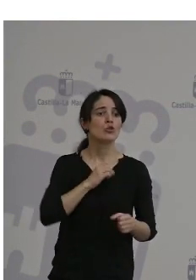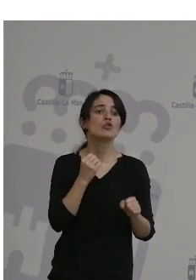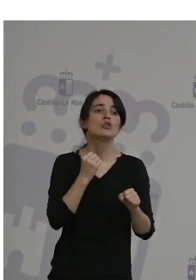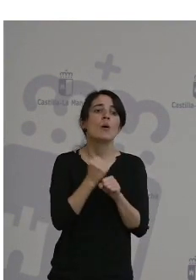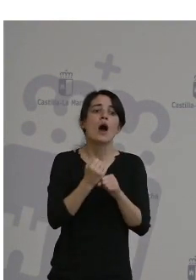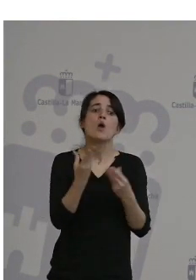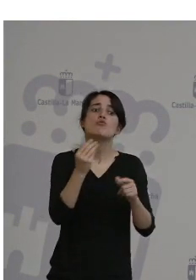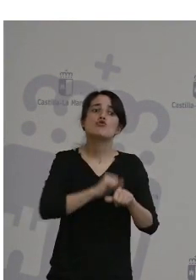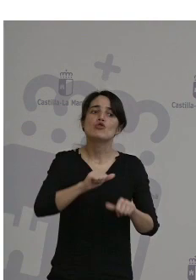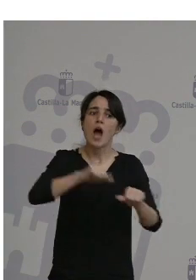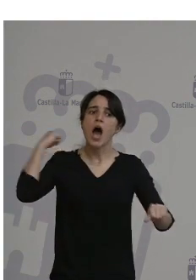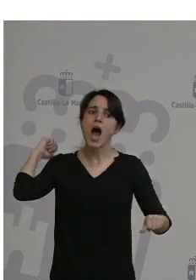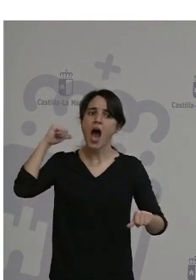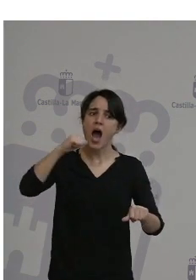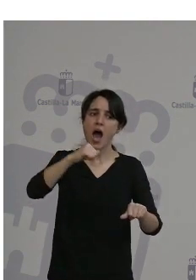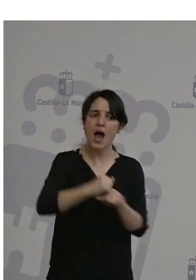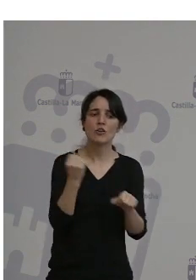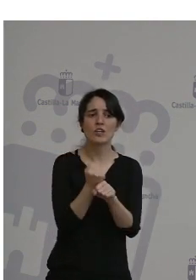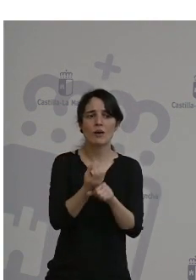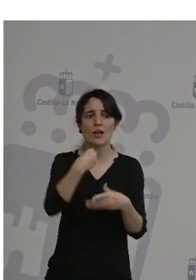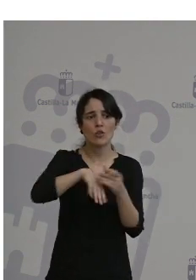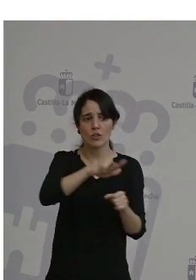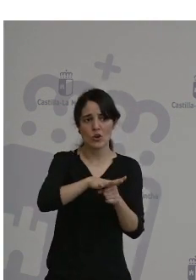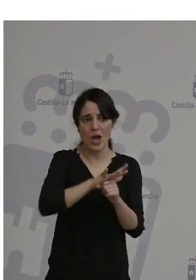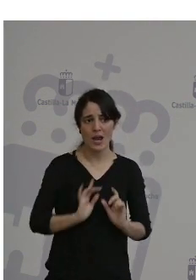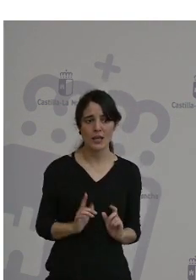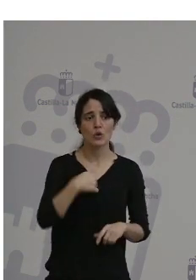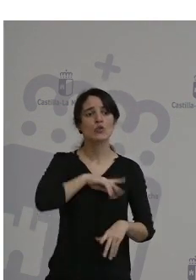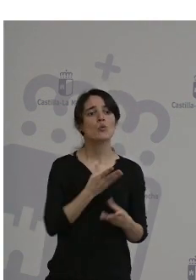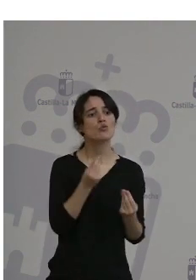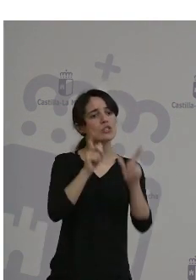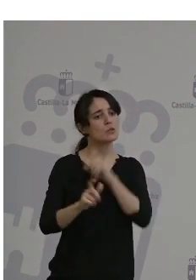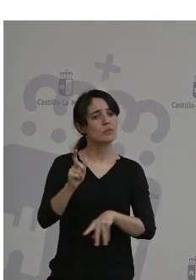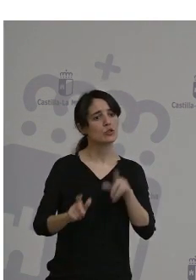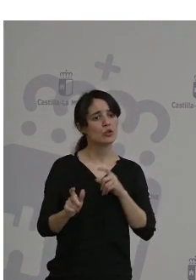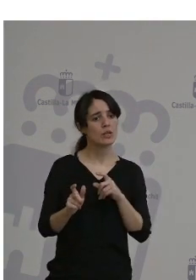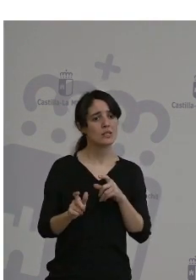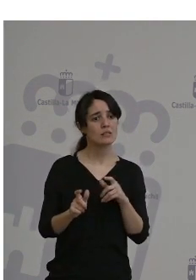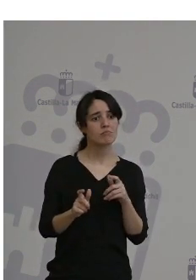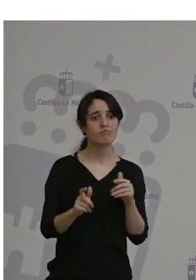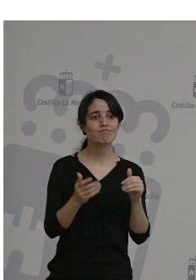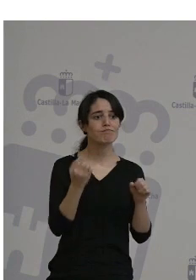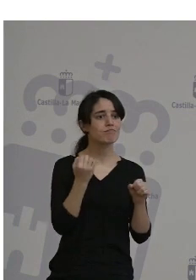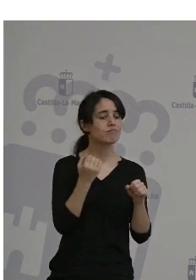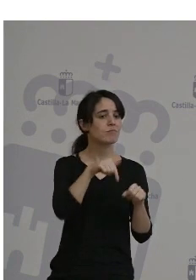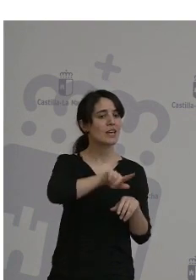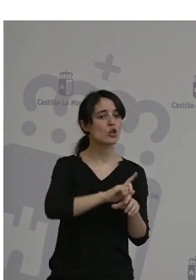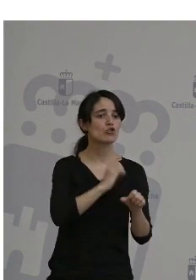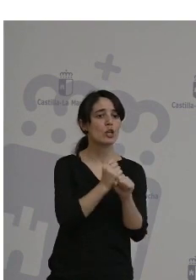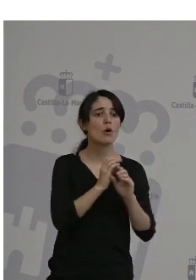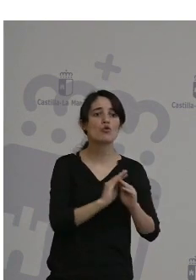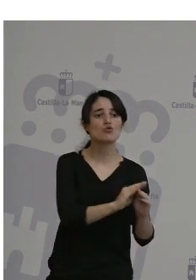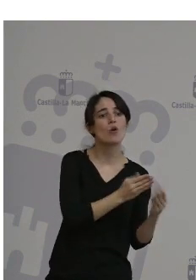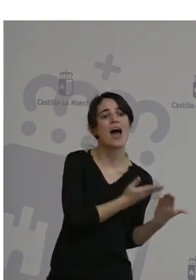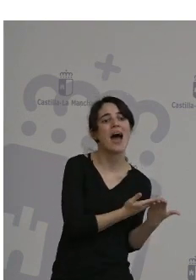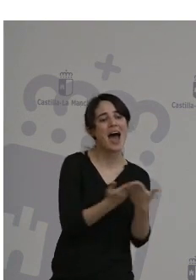y tenemos personas específicamente dedicadas a la atención de personas con discapacidad en general. ¿Vale? Quiero